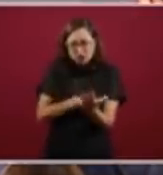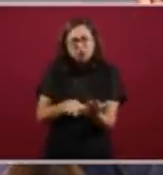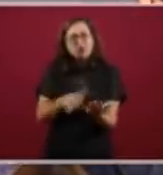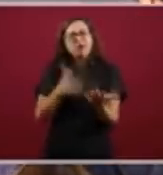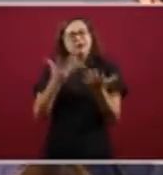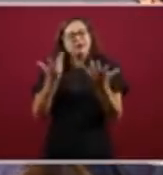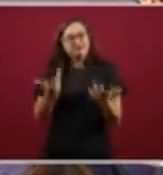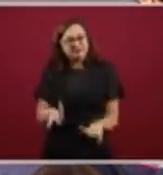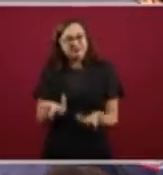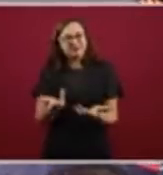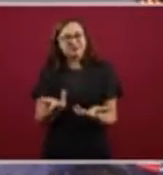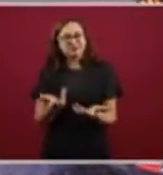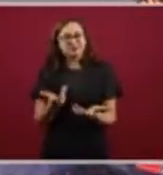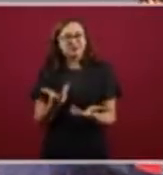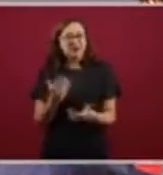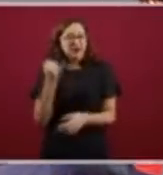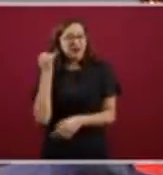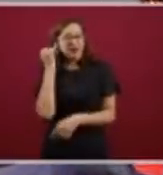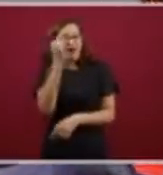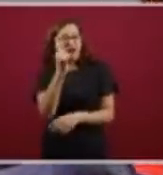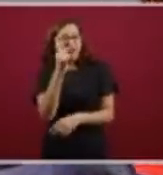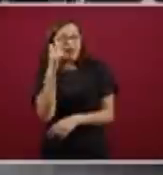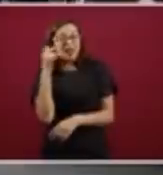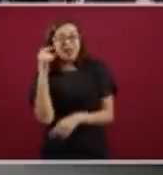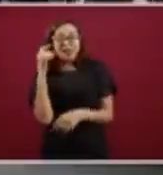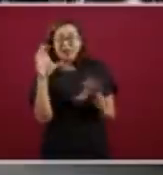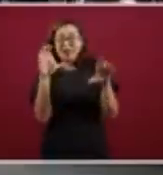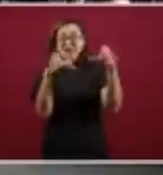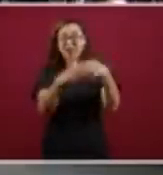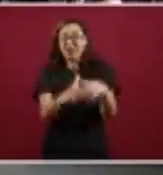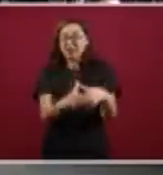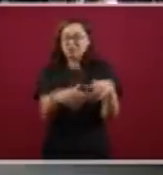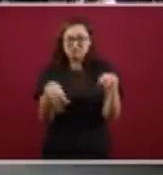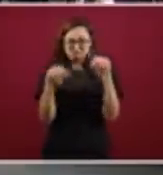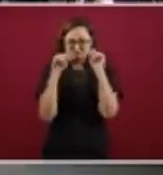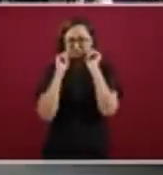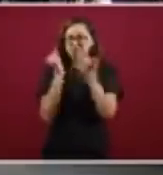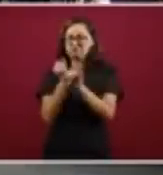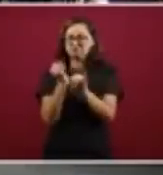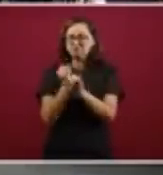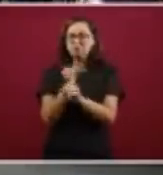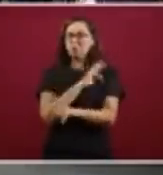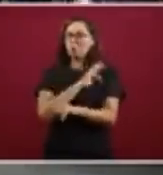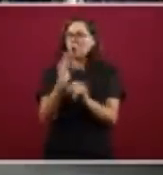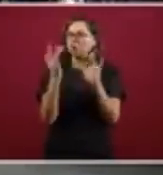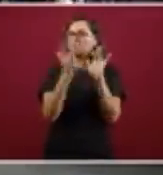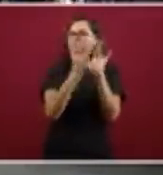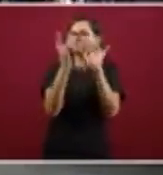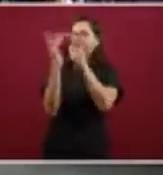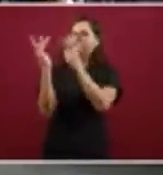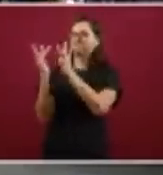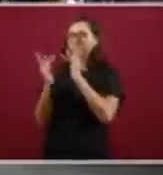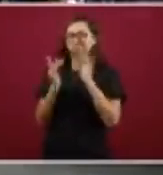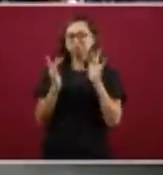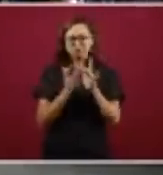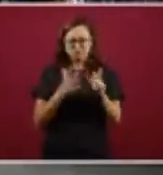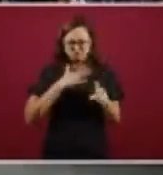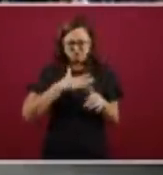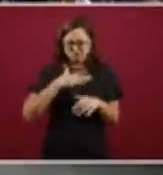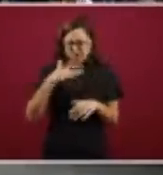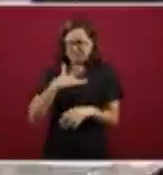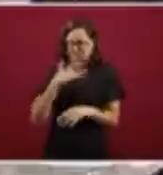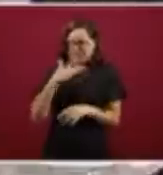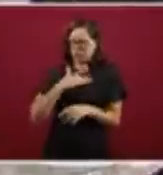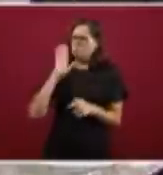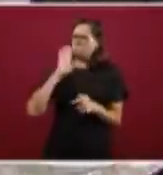estando en la comunidad más apartada, de acuerdo a los síntomas o a